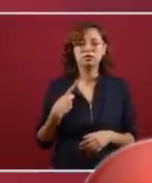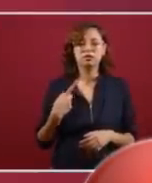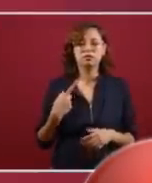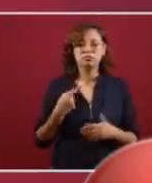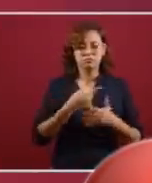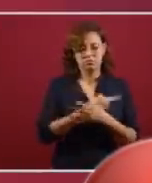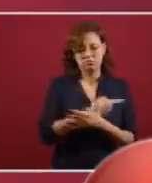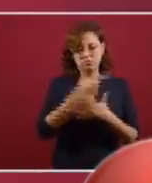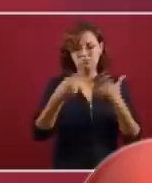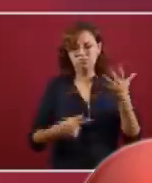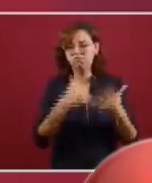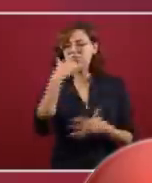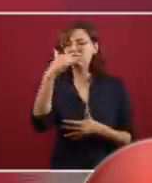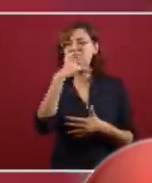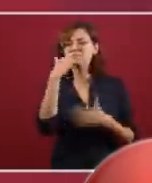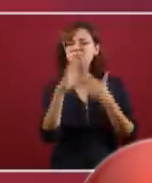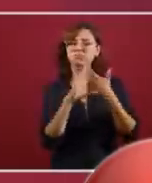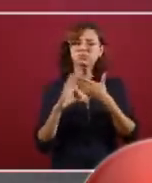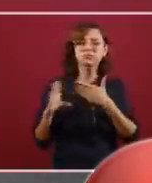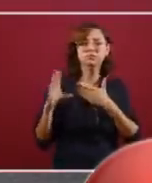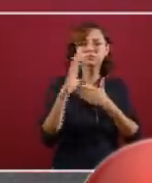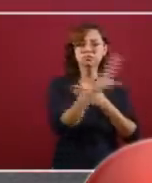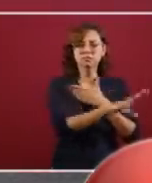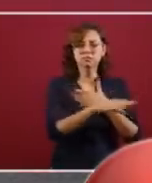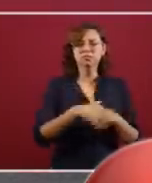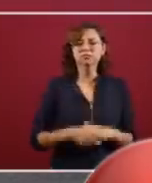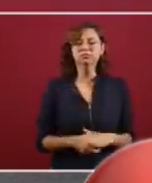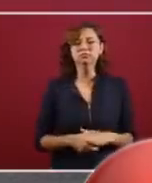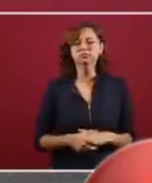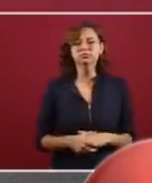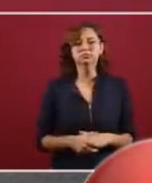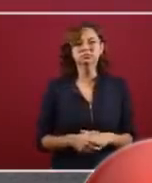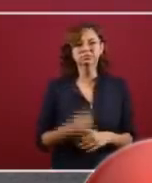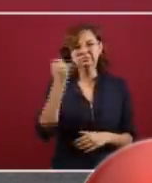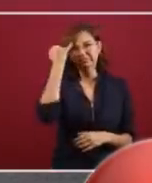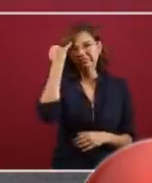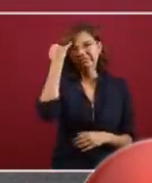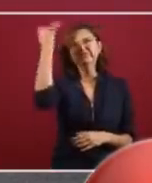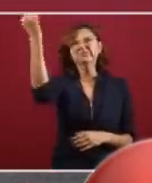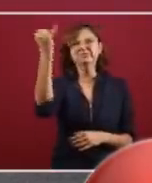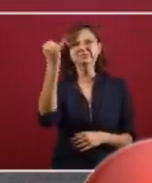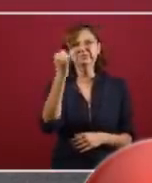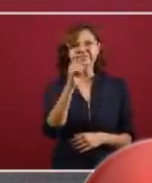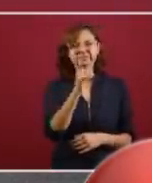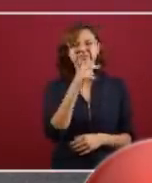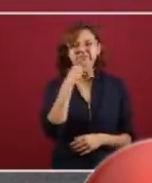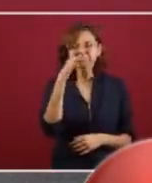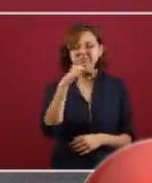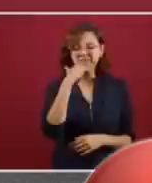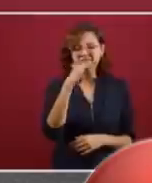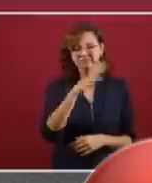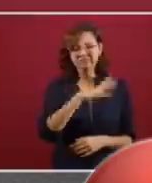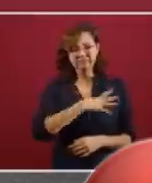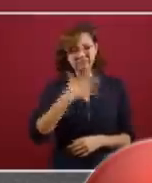rechazar actos de corrupción, estigmatizar la corrupción. Trátese de quien se trate.